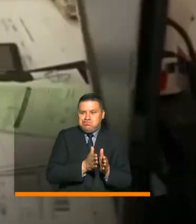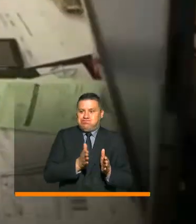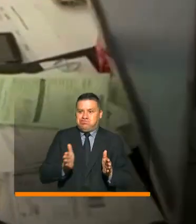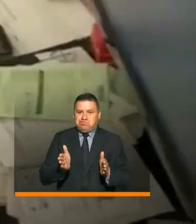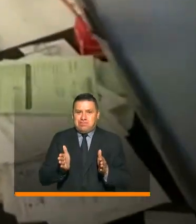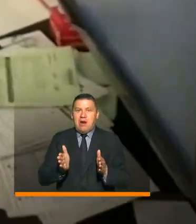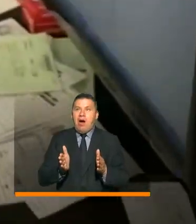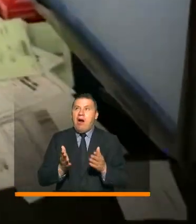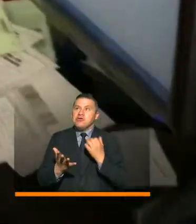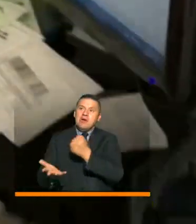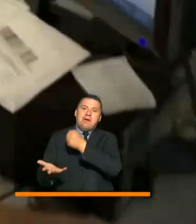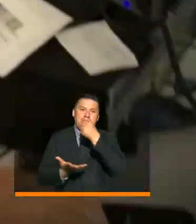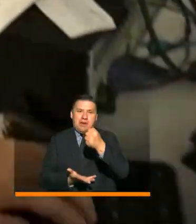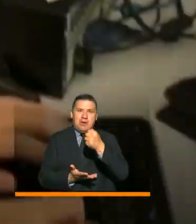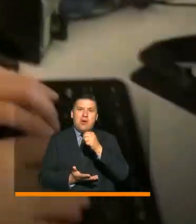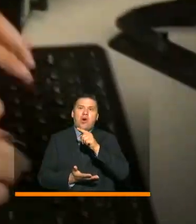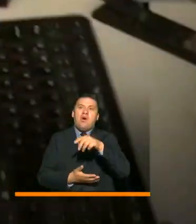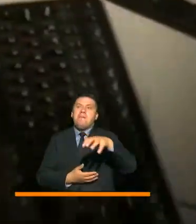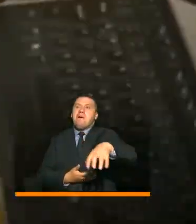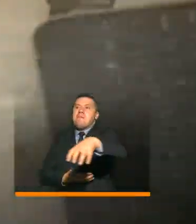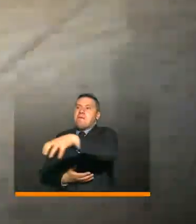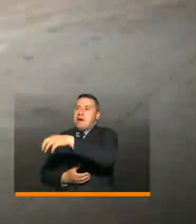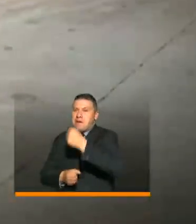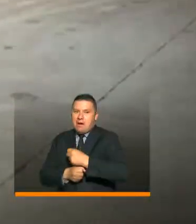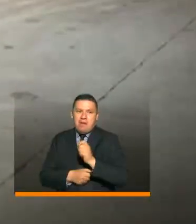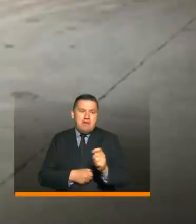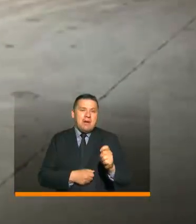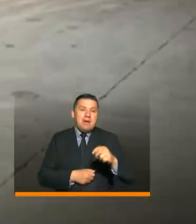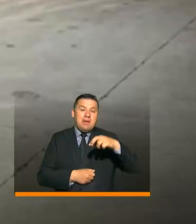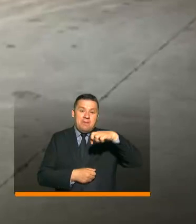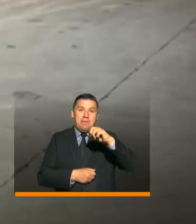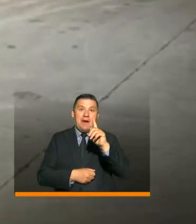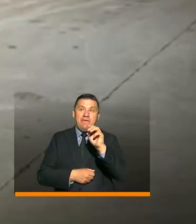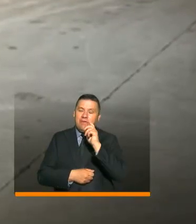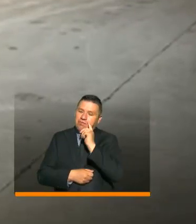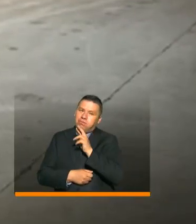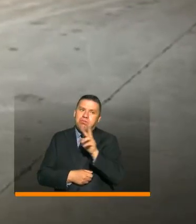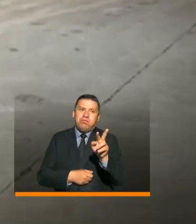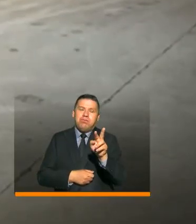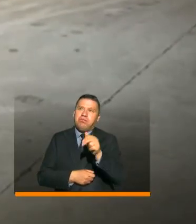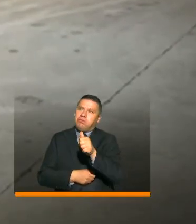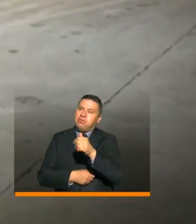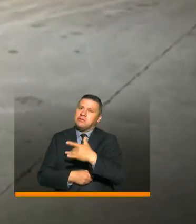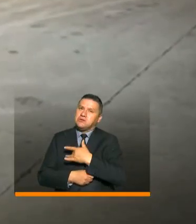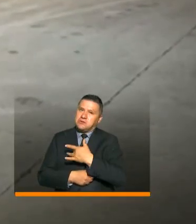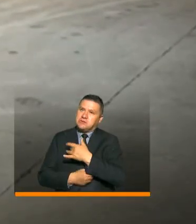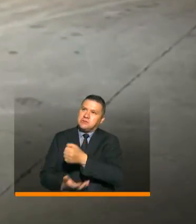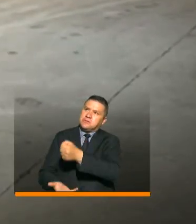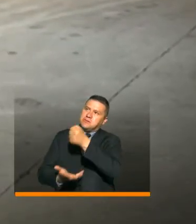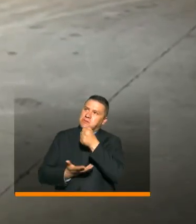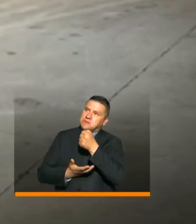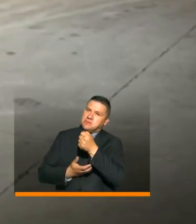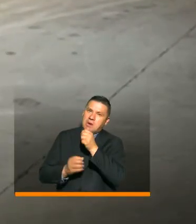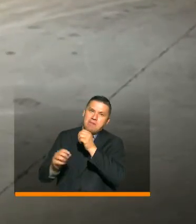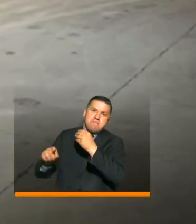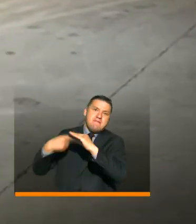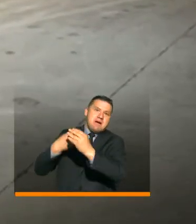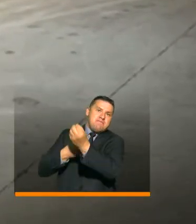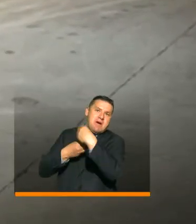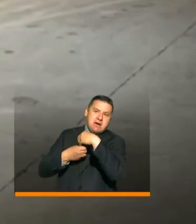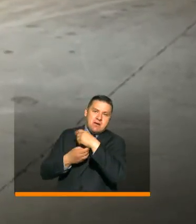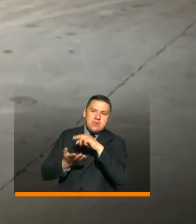manera indirecta a otros sectores, a otros empleados. El PAE lo vemos, lo sentimos como una